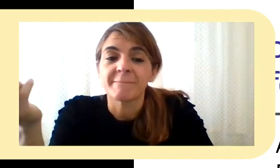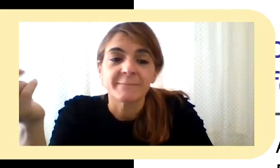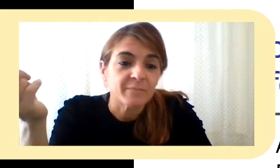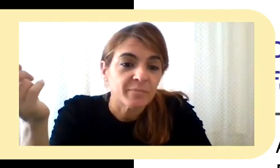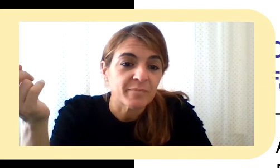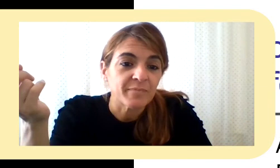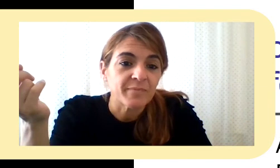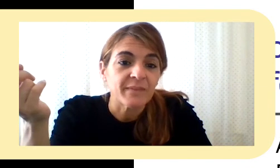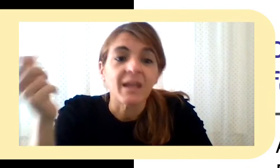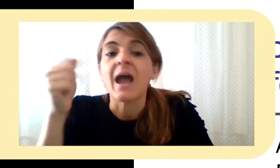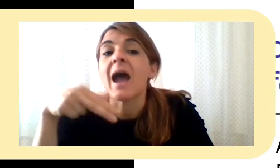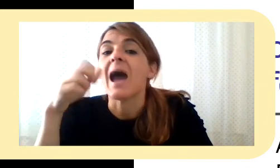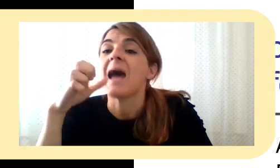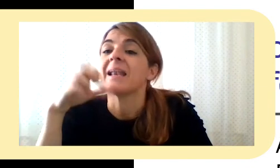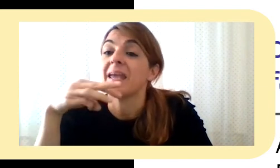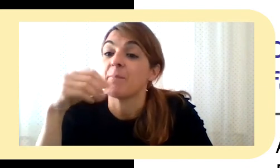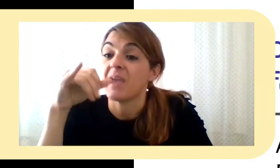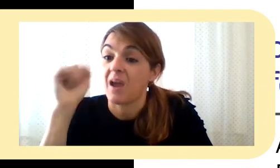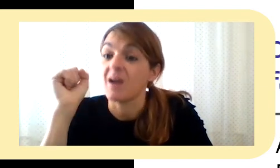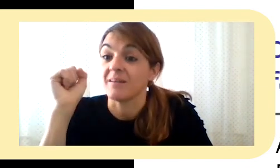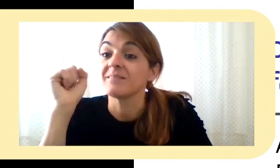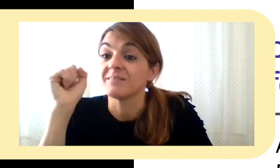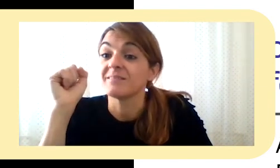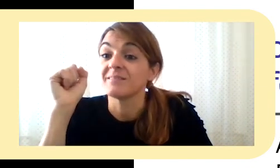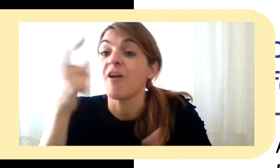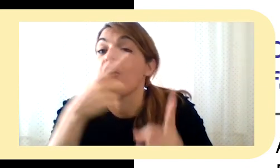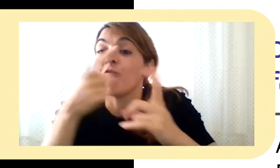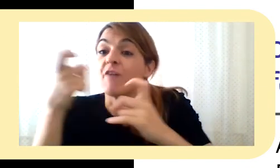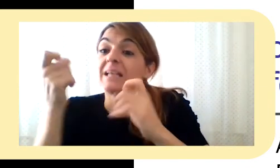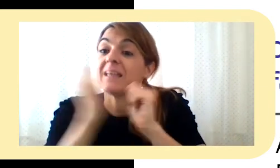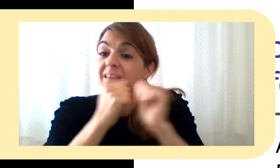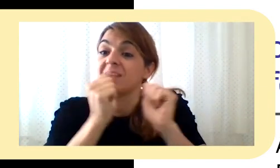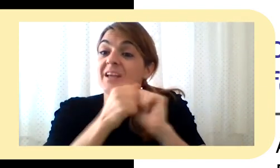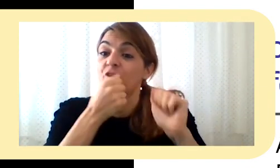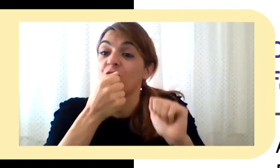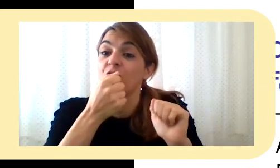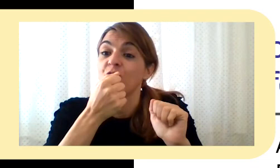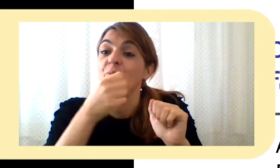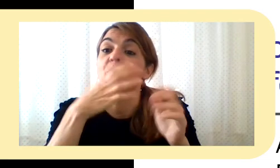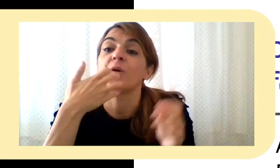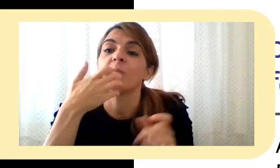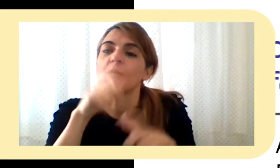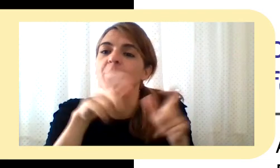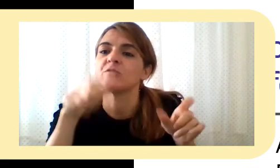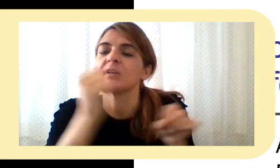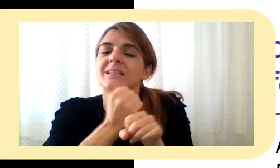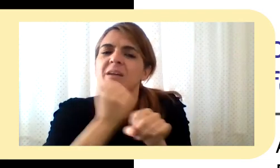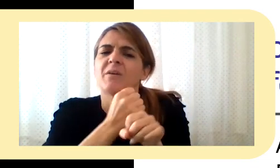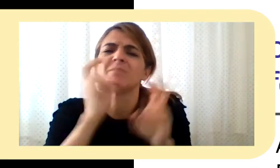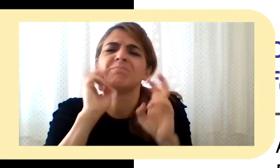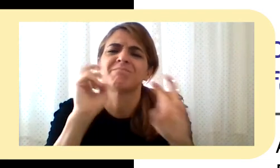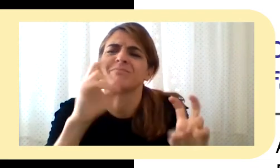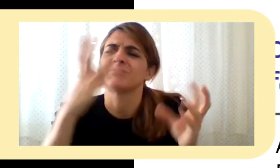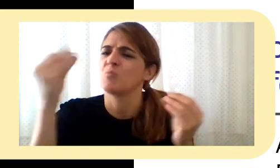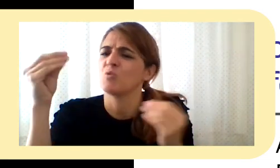Esto, pues el 75% de mujeres que trabajan a destajo, que tienen un trabajo con mucho estrés, les falta hierro. Y